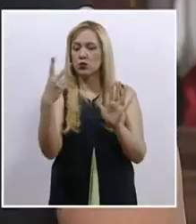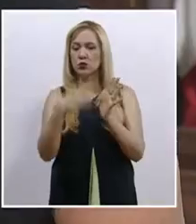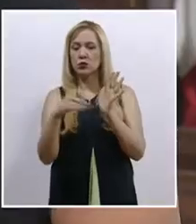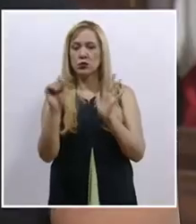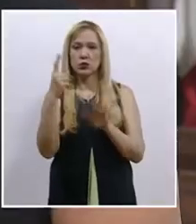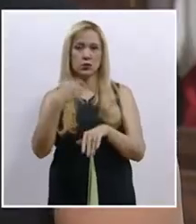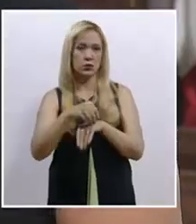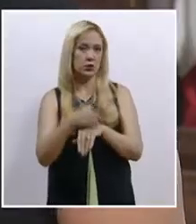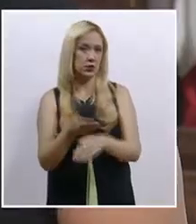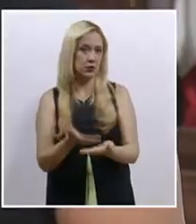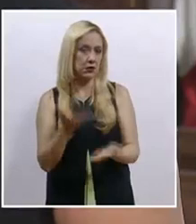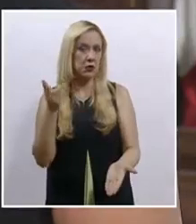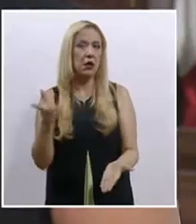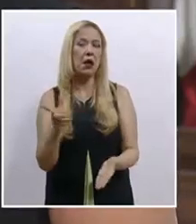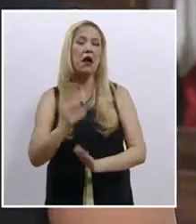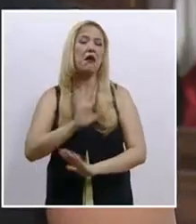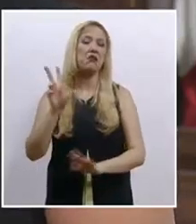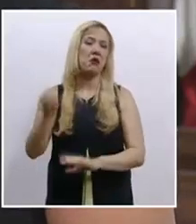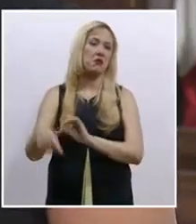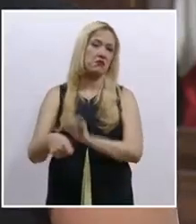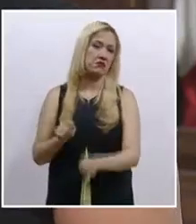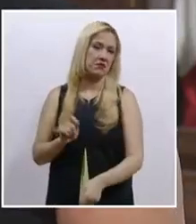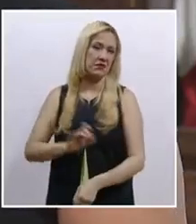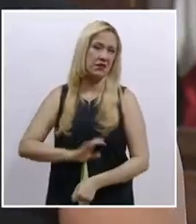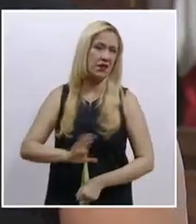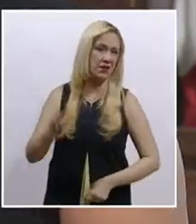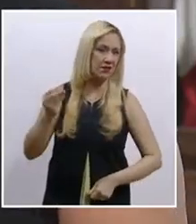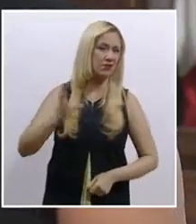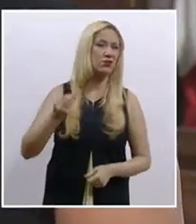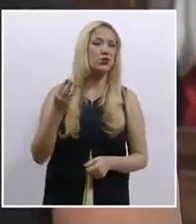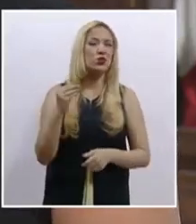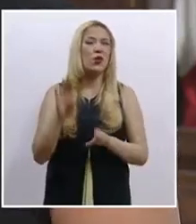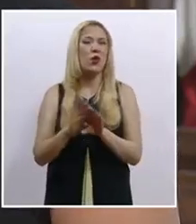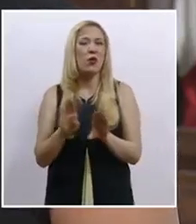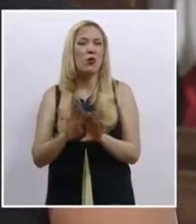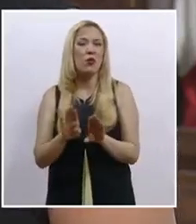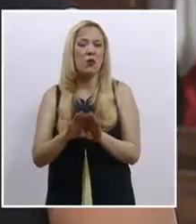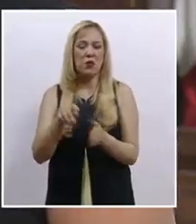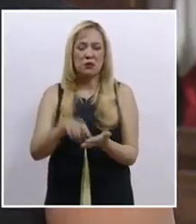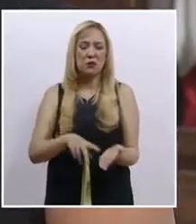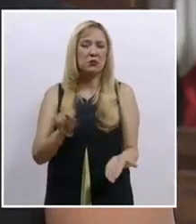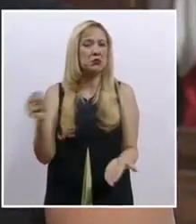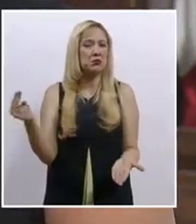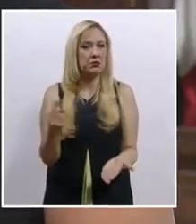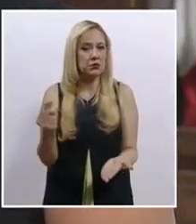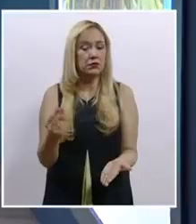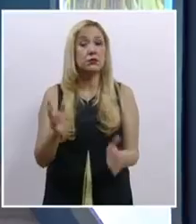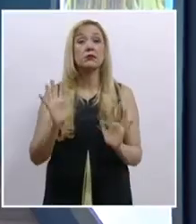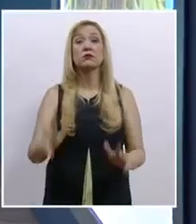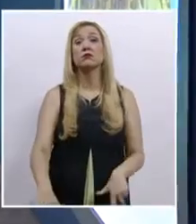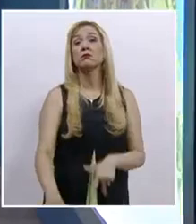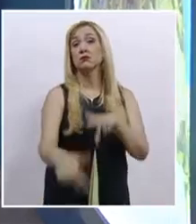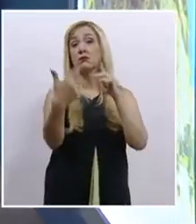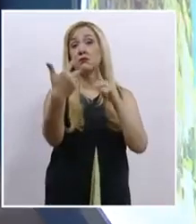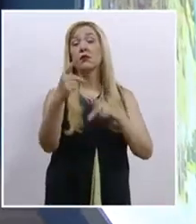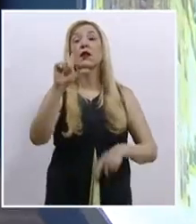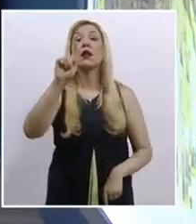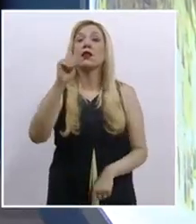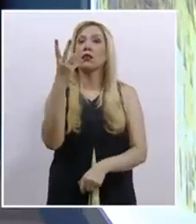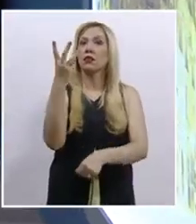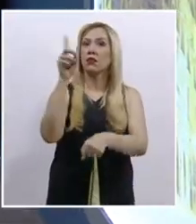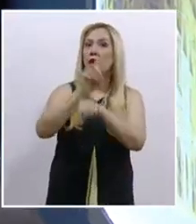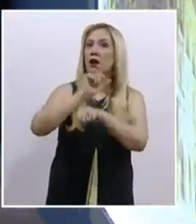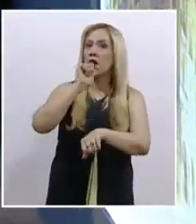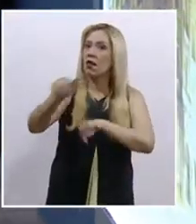891/2021. Lorena, te comento que las y los comisionados sesionaron de manera virtual y justo ya a 73 días de no tener